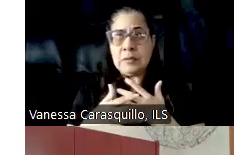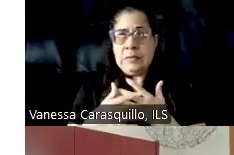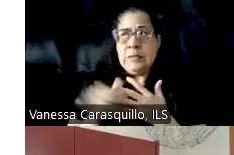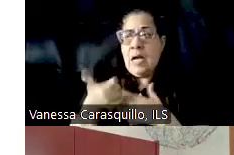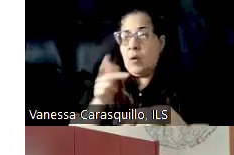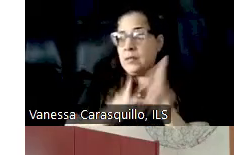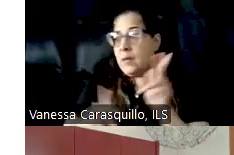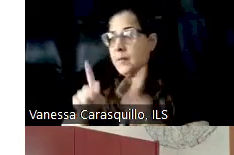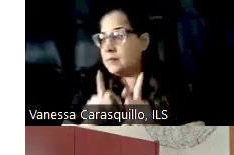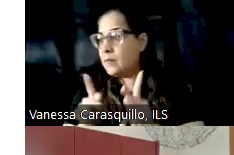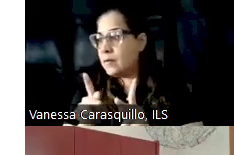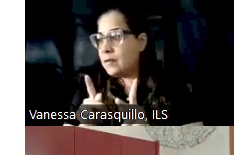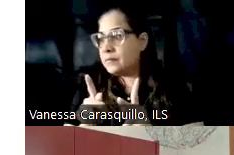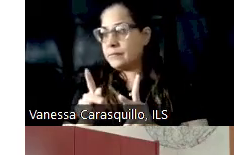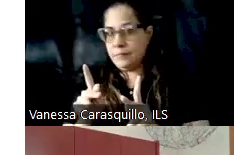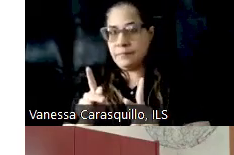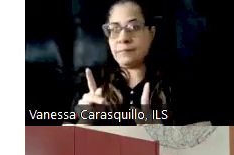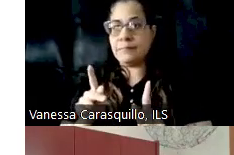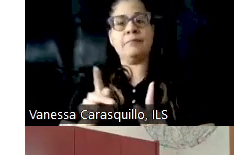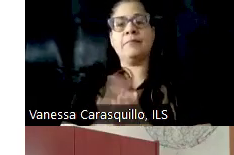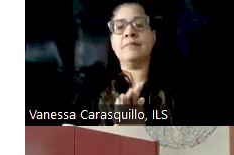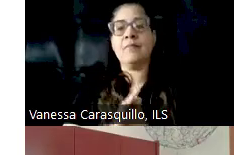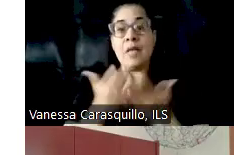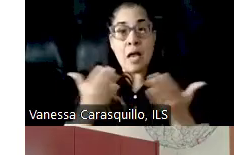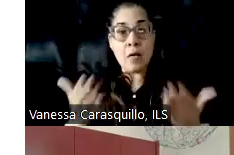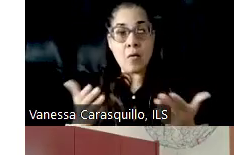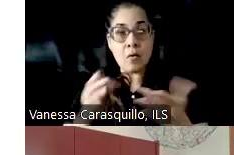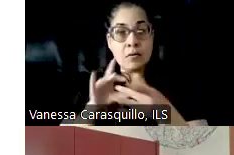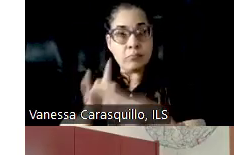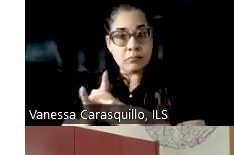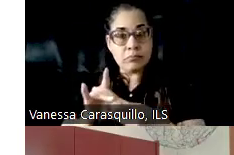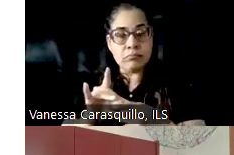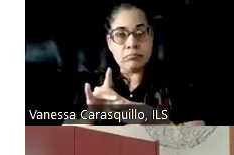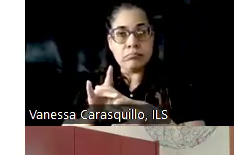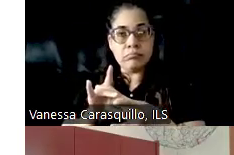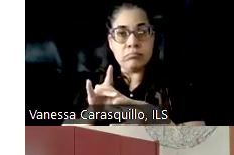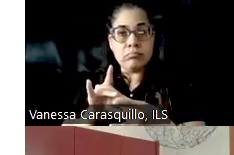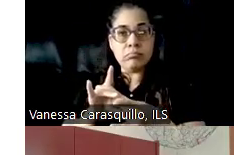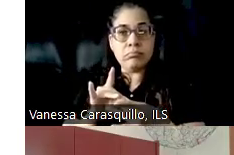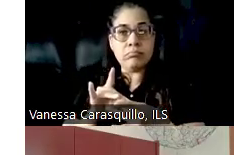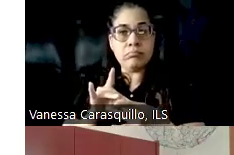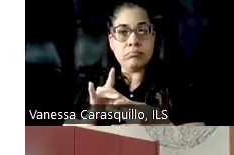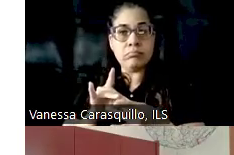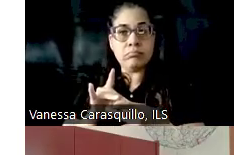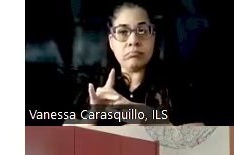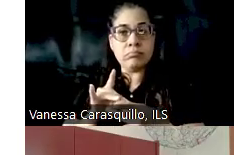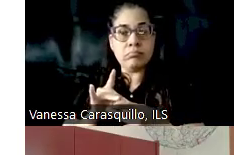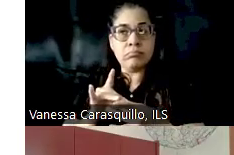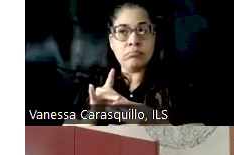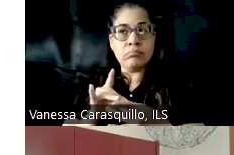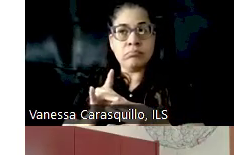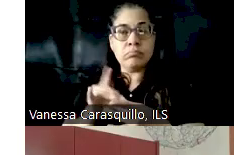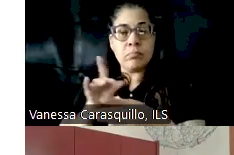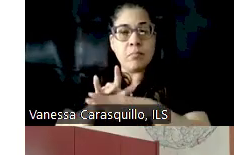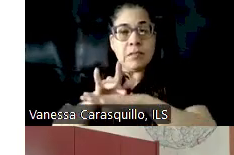los animales en un momento dado. Y una de las cosas que tiene que ver con el apego es cuando ese niño muy